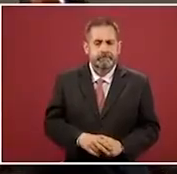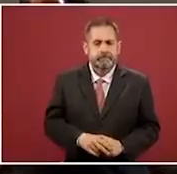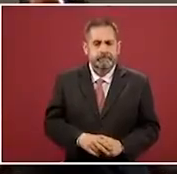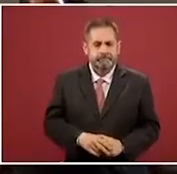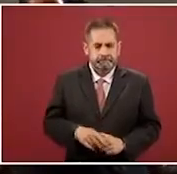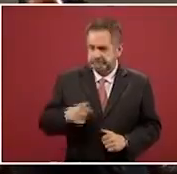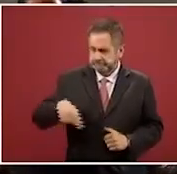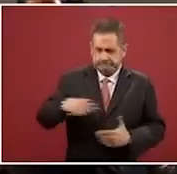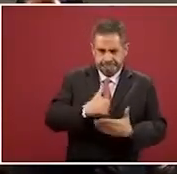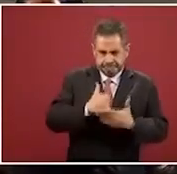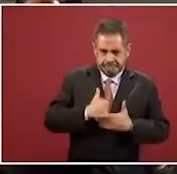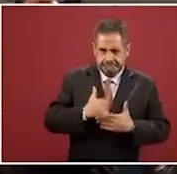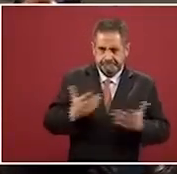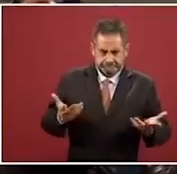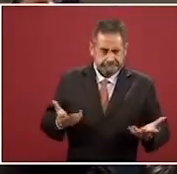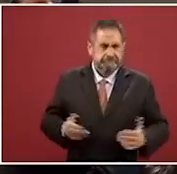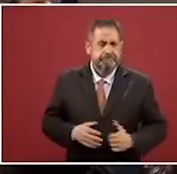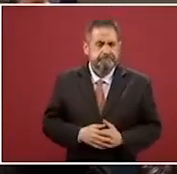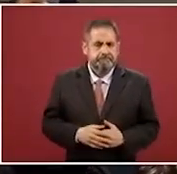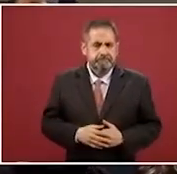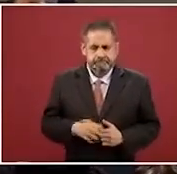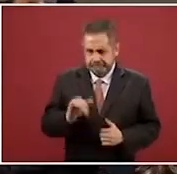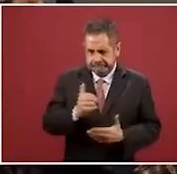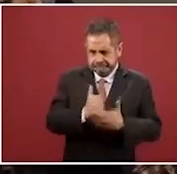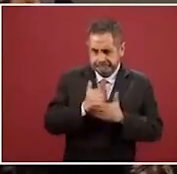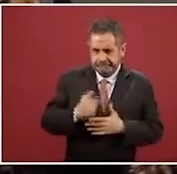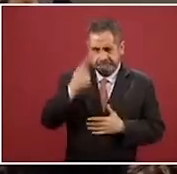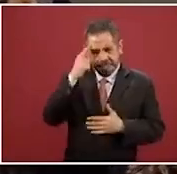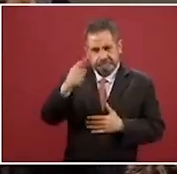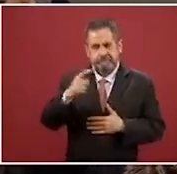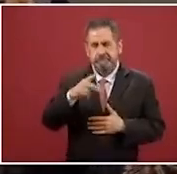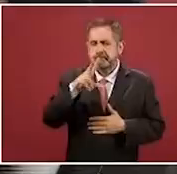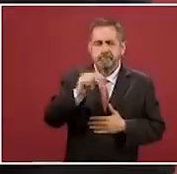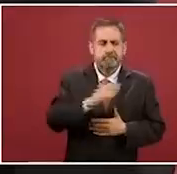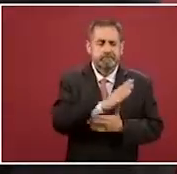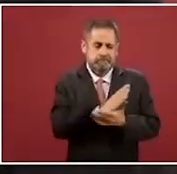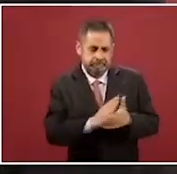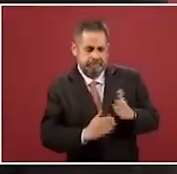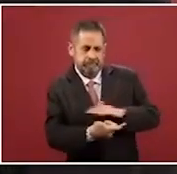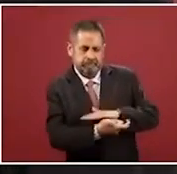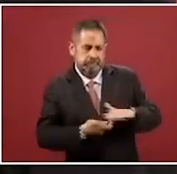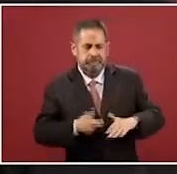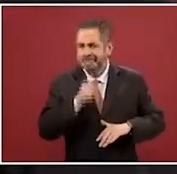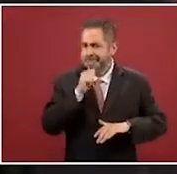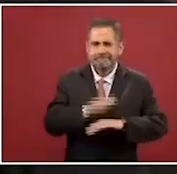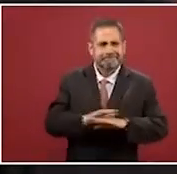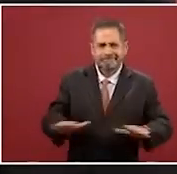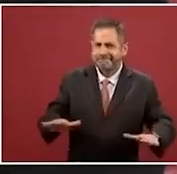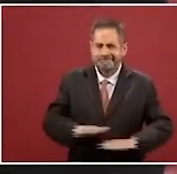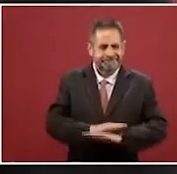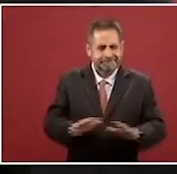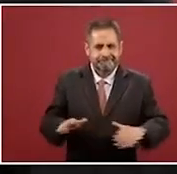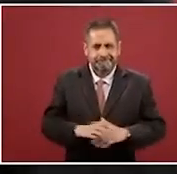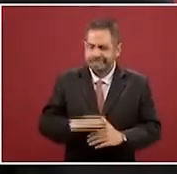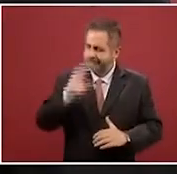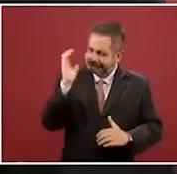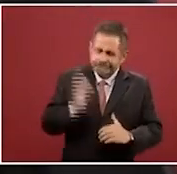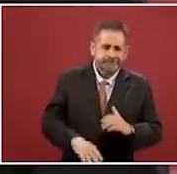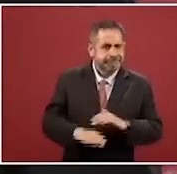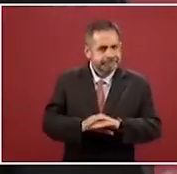Que nos ayuden, sí, para que no haya moches, para que se